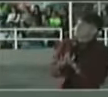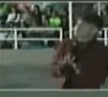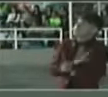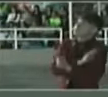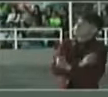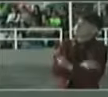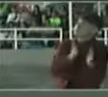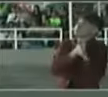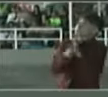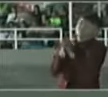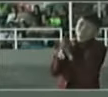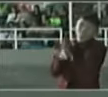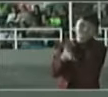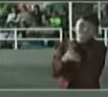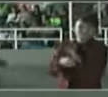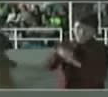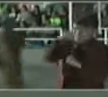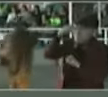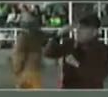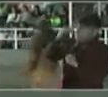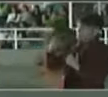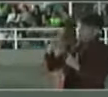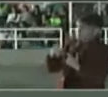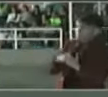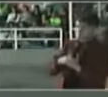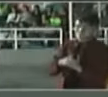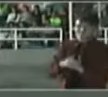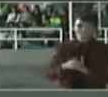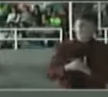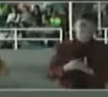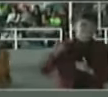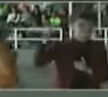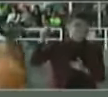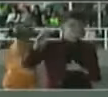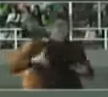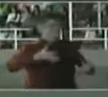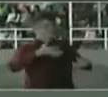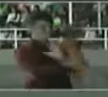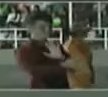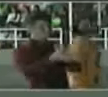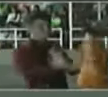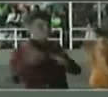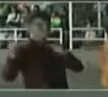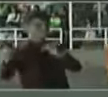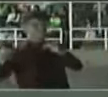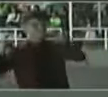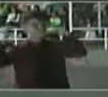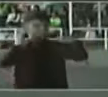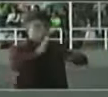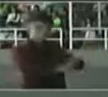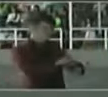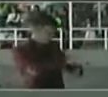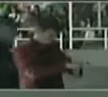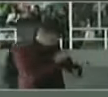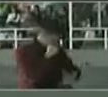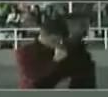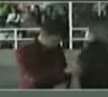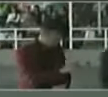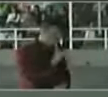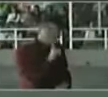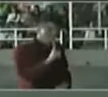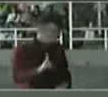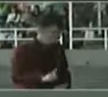Pero ante su negativa hay una soberana exclamación: no digas soy un niño,